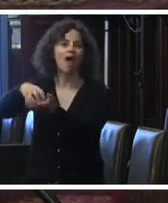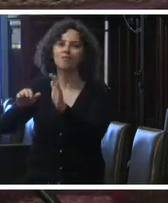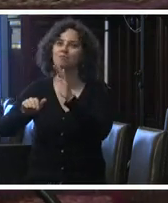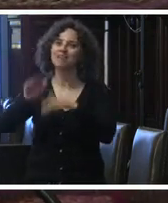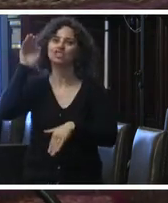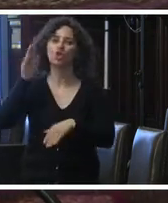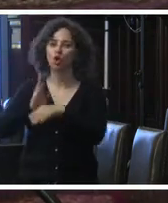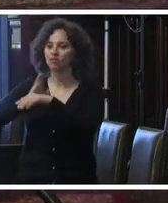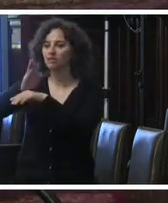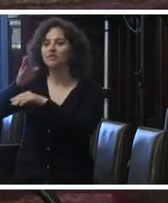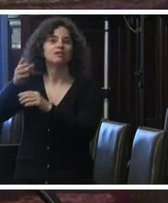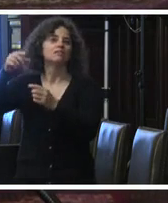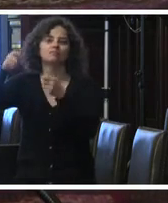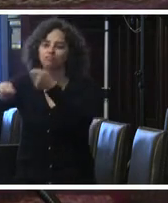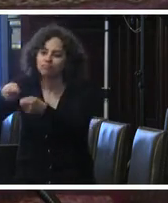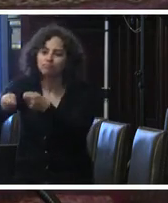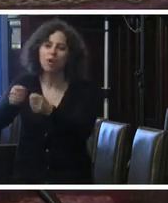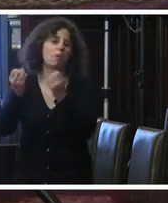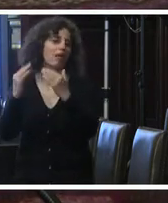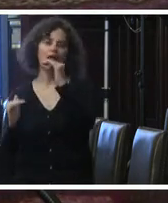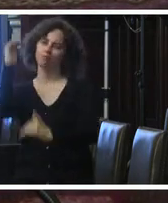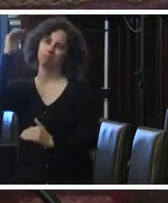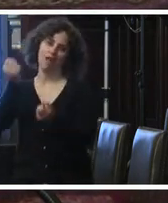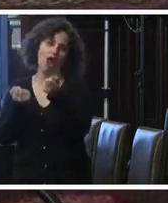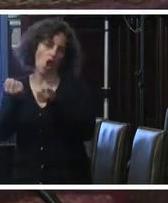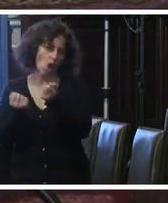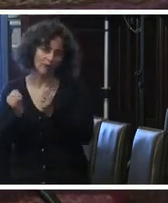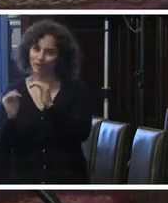mayor indefensión, producto de las desigualdades